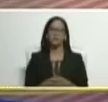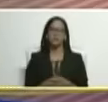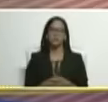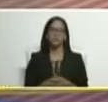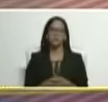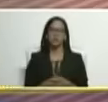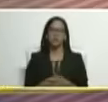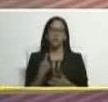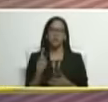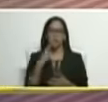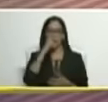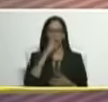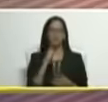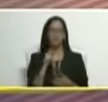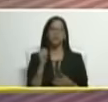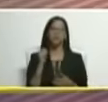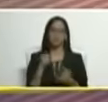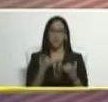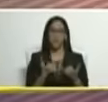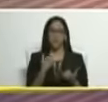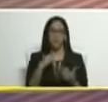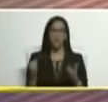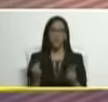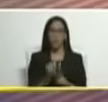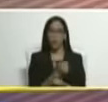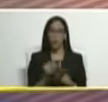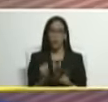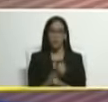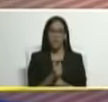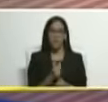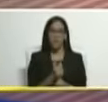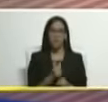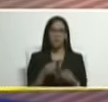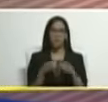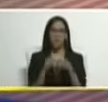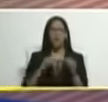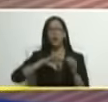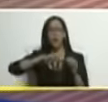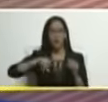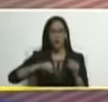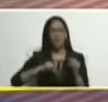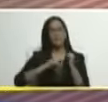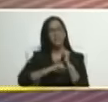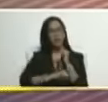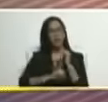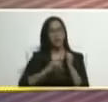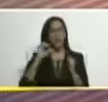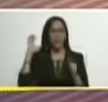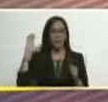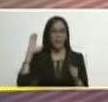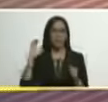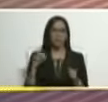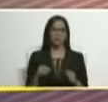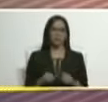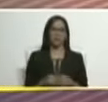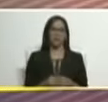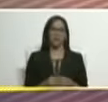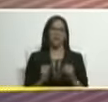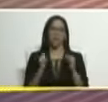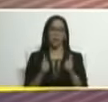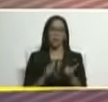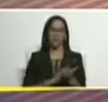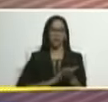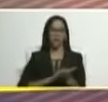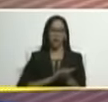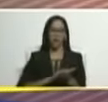Y hace un año, una vez que les dimos el golpe a esa banda de corruptos y además traidores a la patria, comenzó una